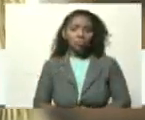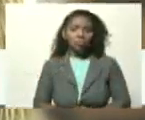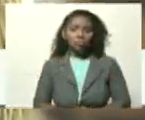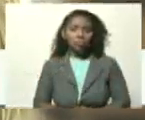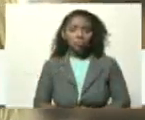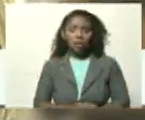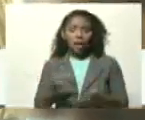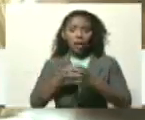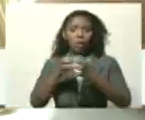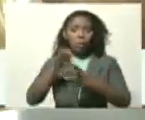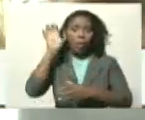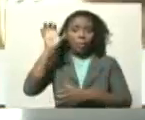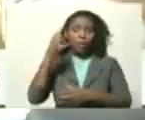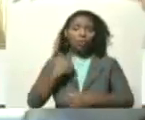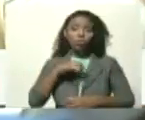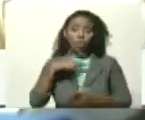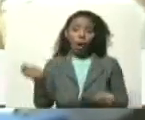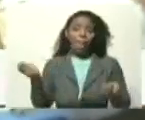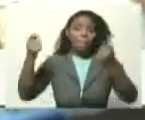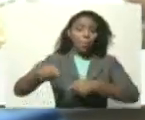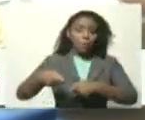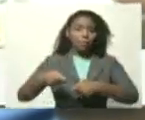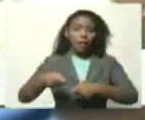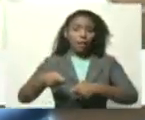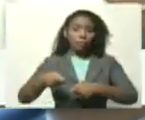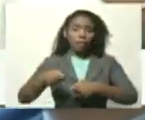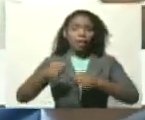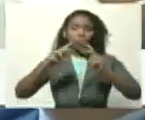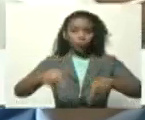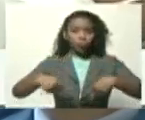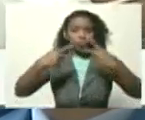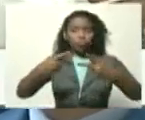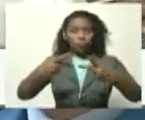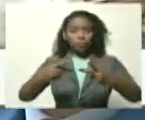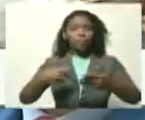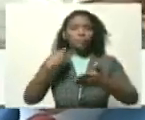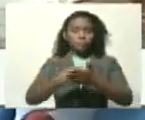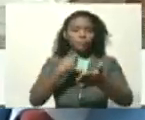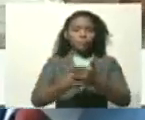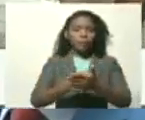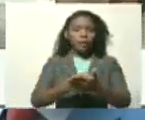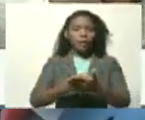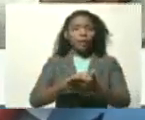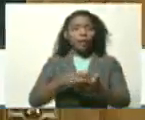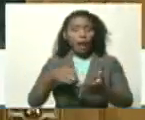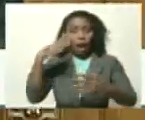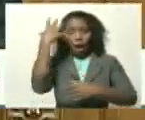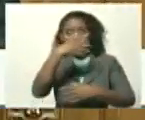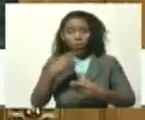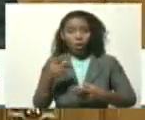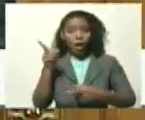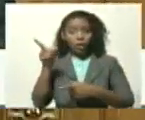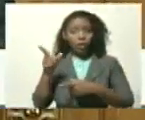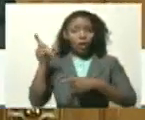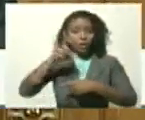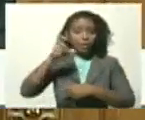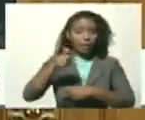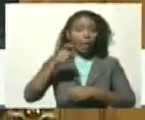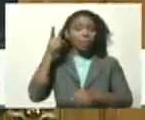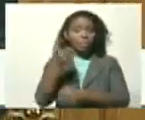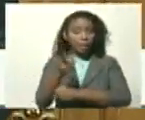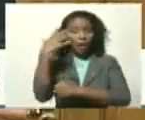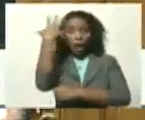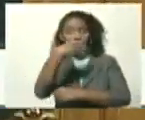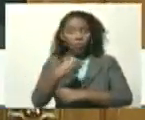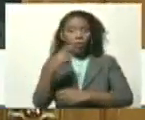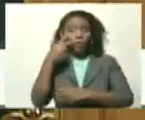En el Bloque de la Patria hemos apostado por la renovación constante y por darle a la juventud los espacios que se merece y que debe tener. La juventud